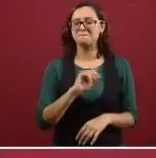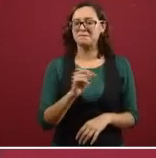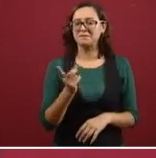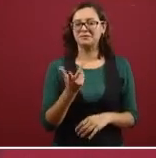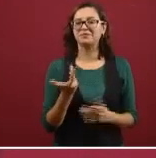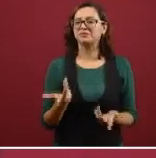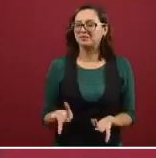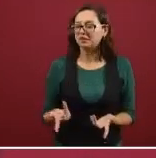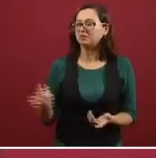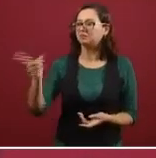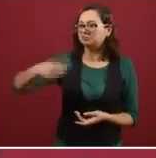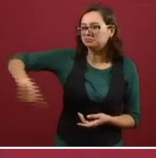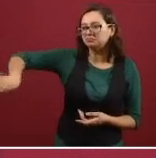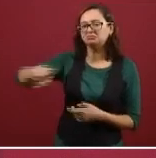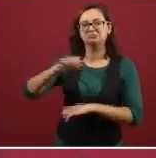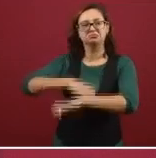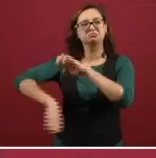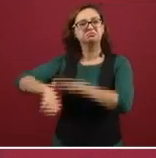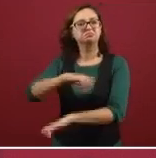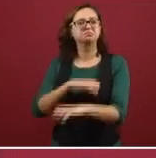aumentando el consumo,